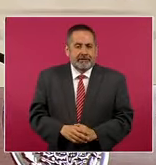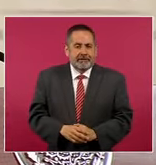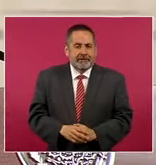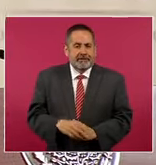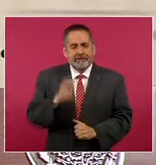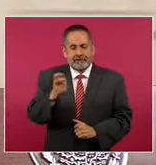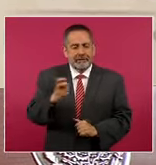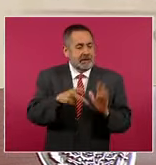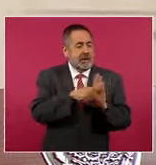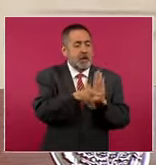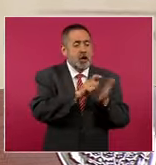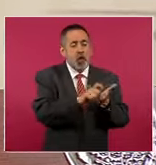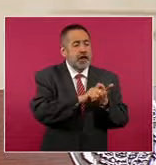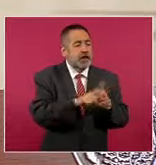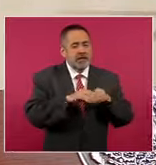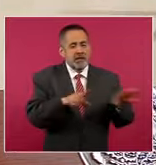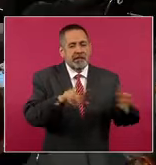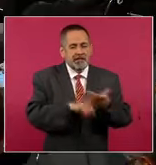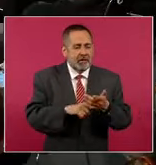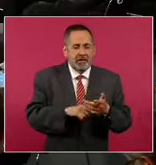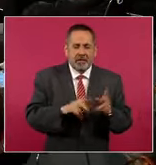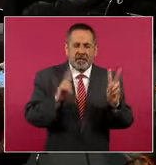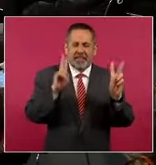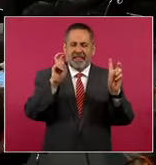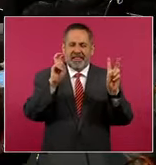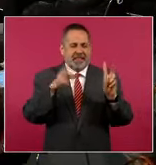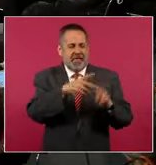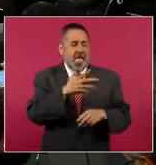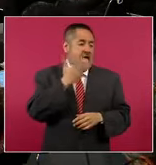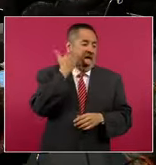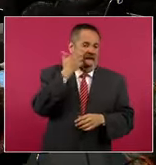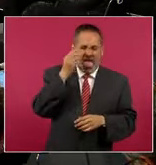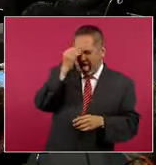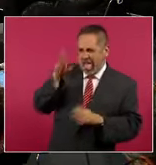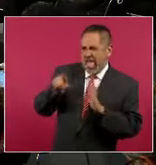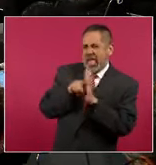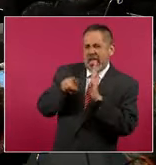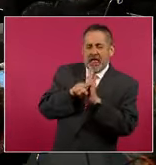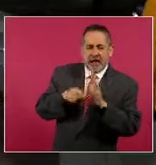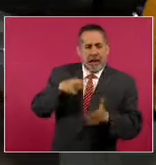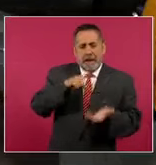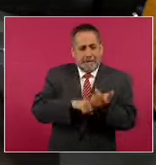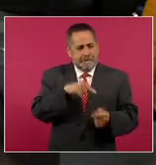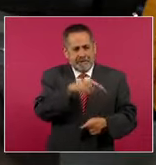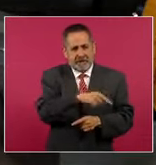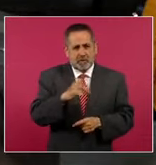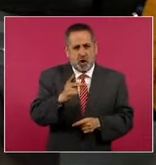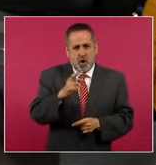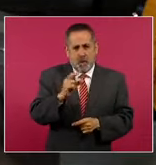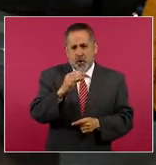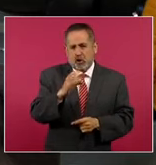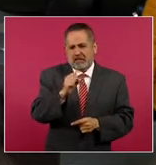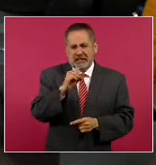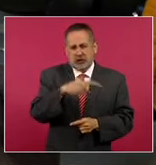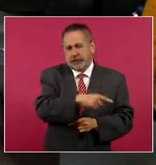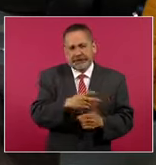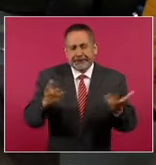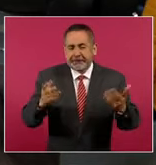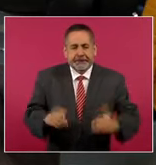ese periodismo amarillista de ahora, de Proceso, pues